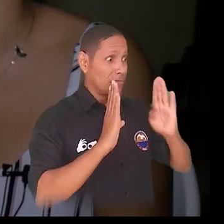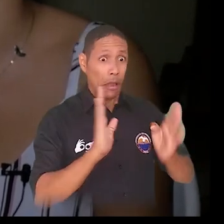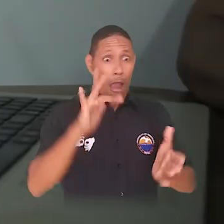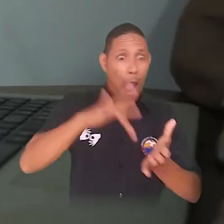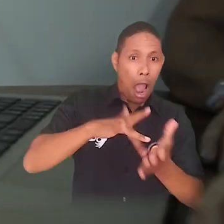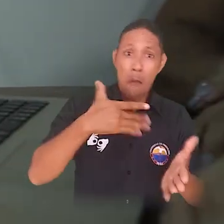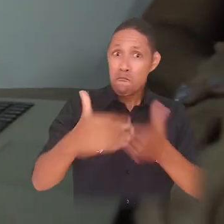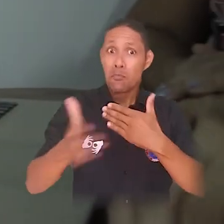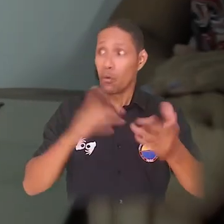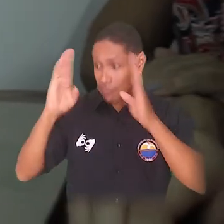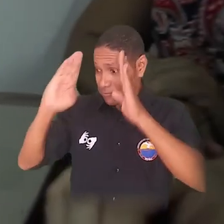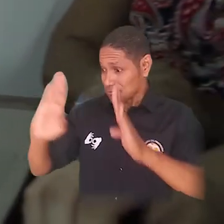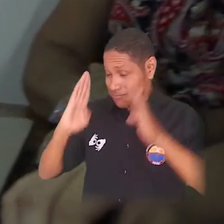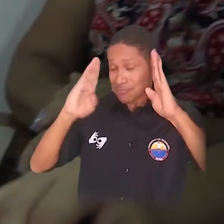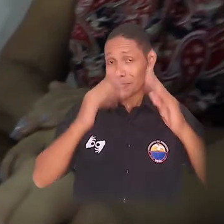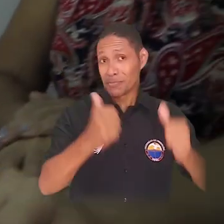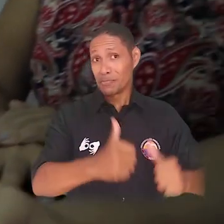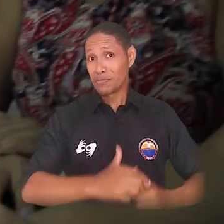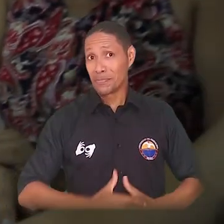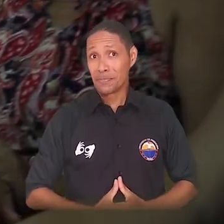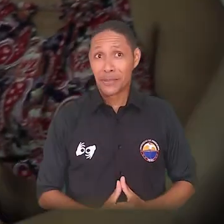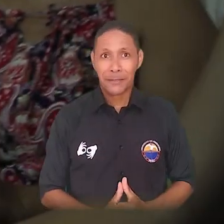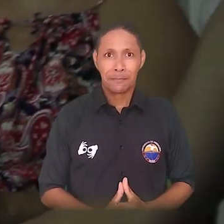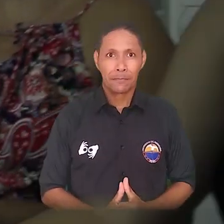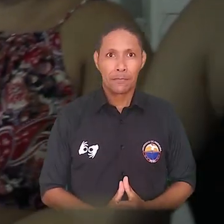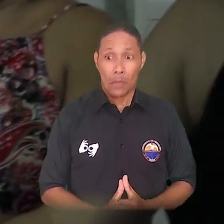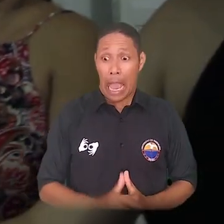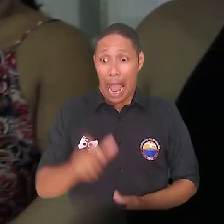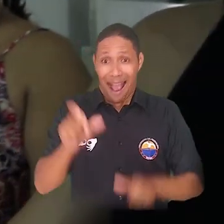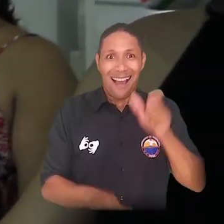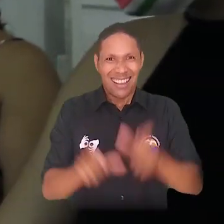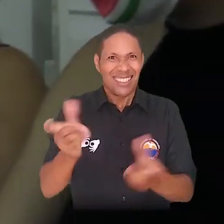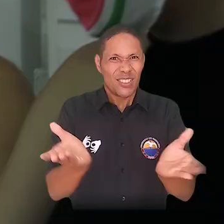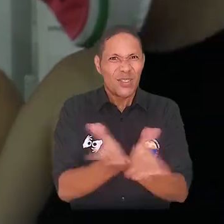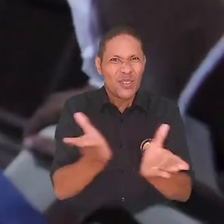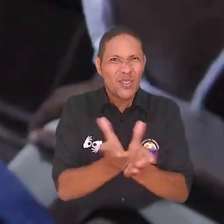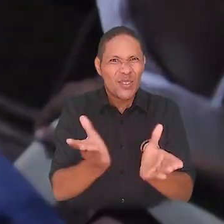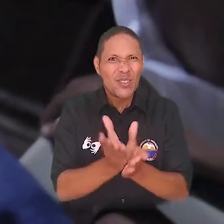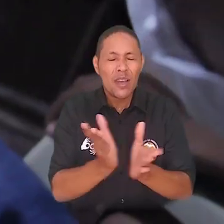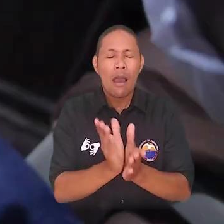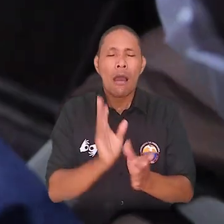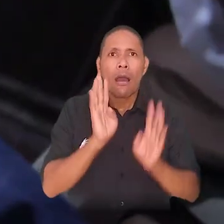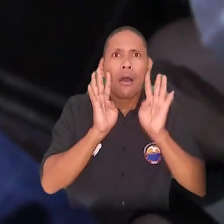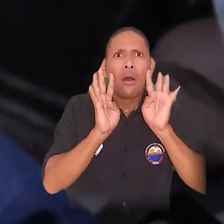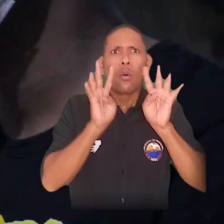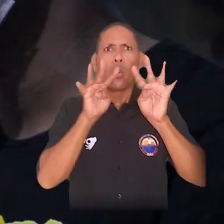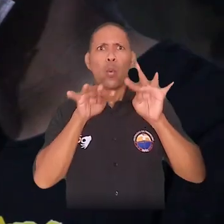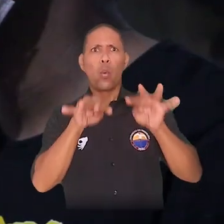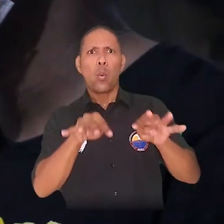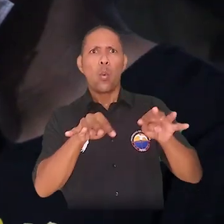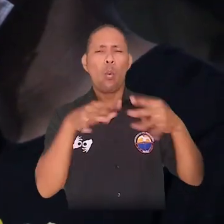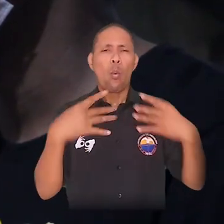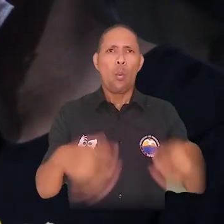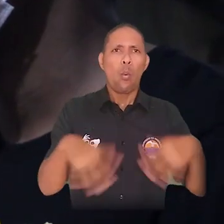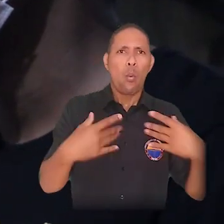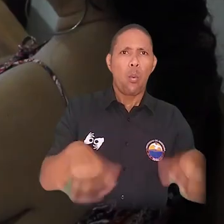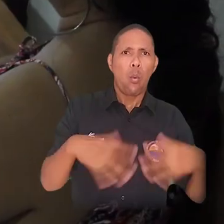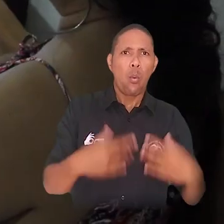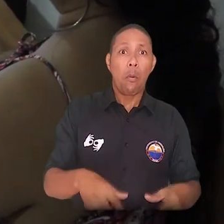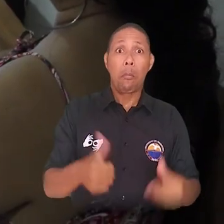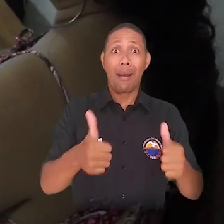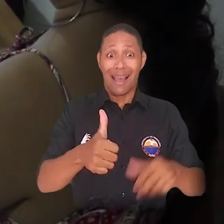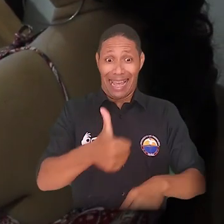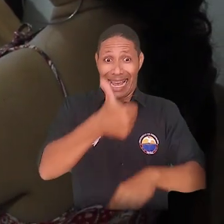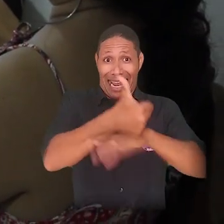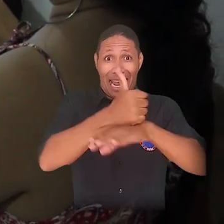poder estar presente. Los estudiantes que participaron de la bienvenida proyectaron sus sueños y metas a través de la